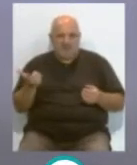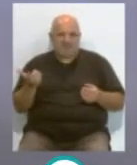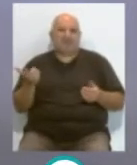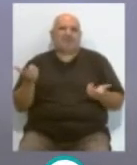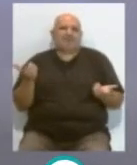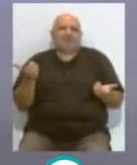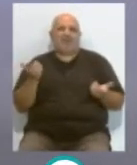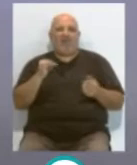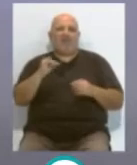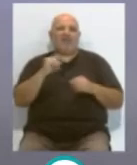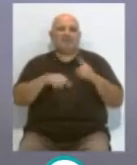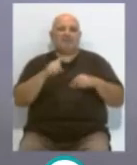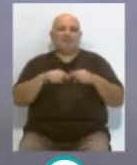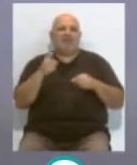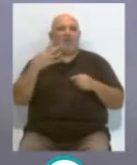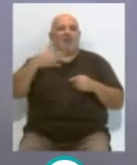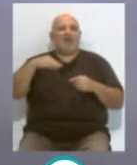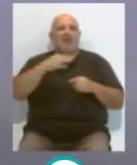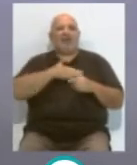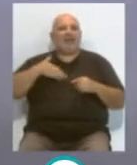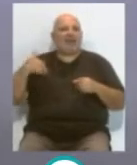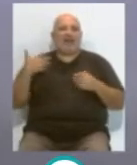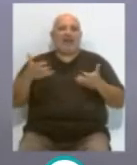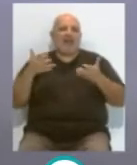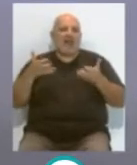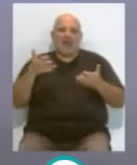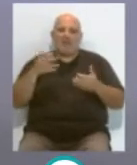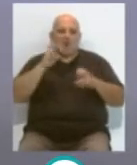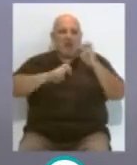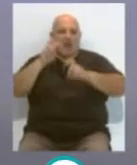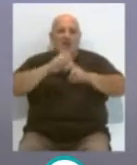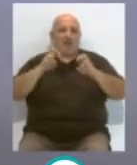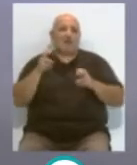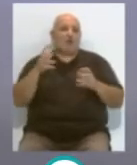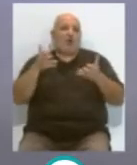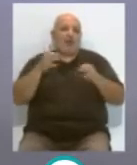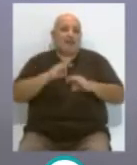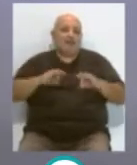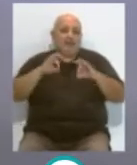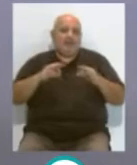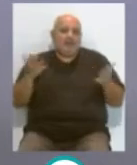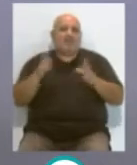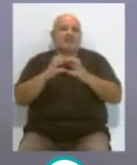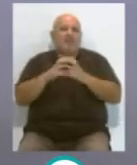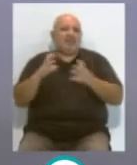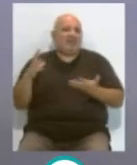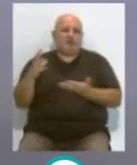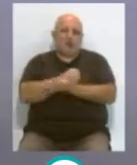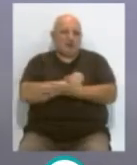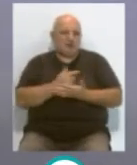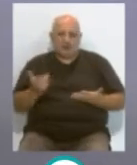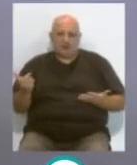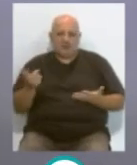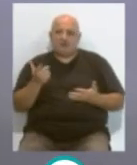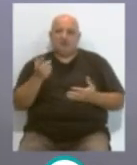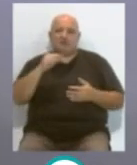un chico humilde, como un chico, lo único que quería era ganar, ganar y ganar, sí, que posiblemente un deseo desmedido de ganar, pero era